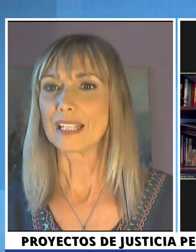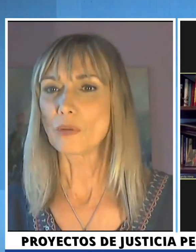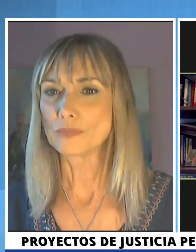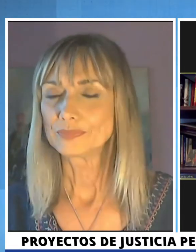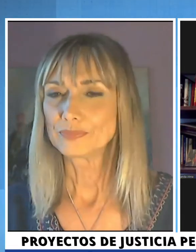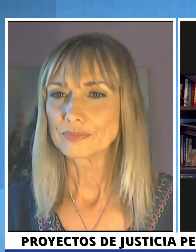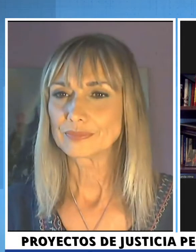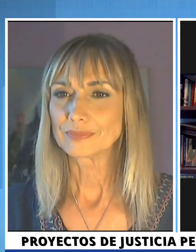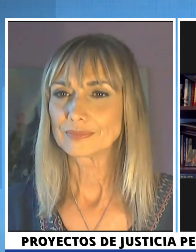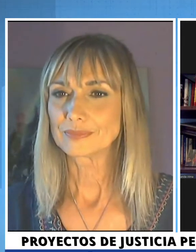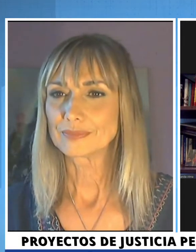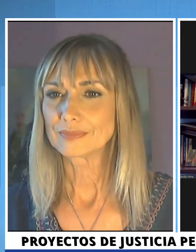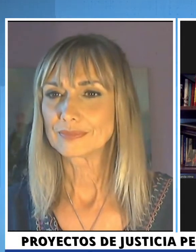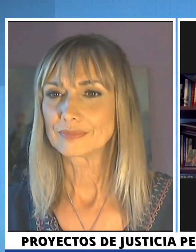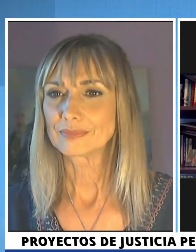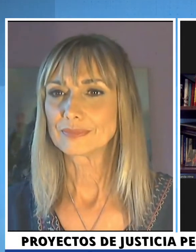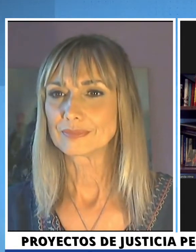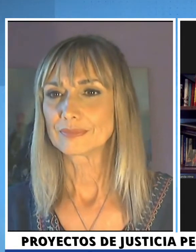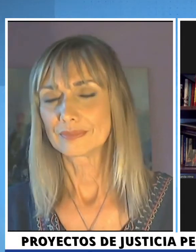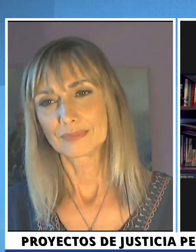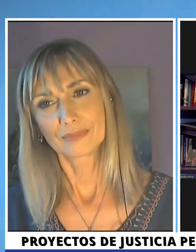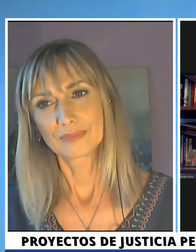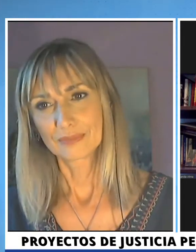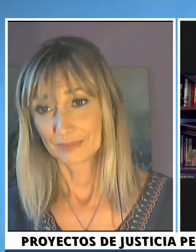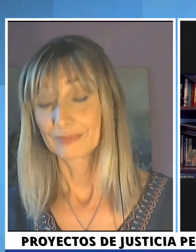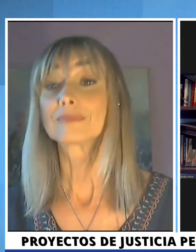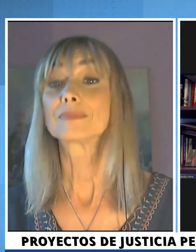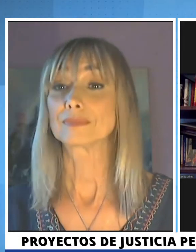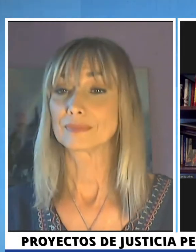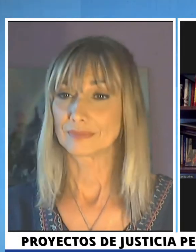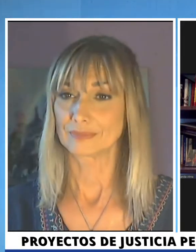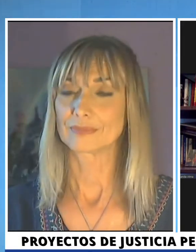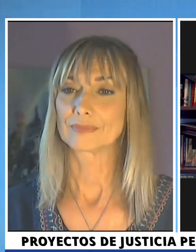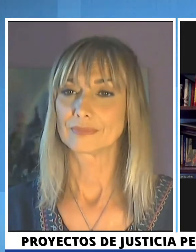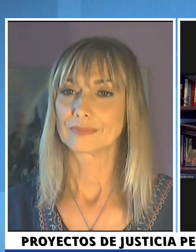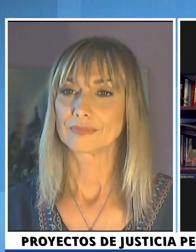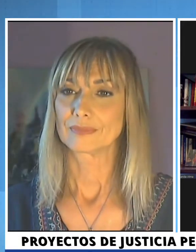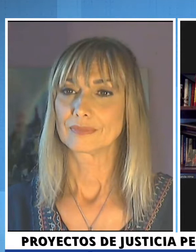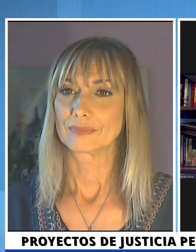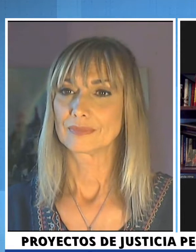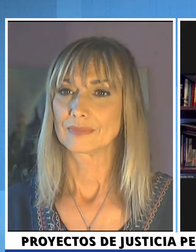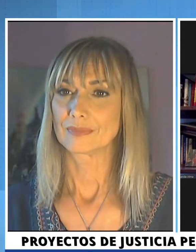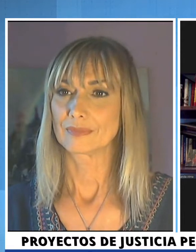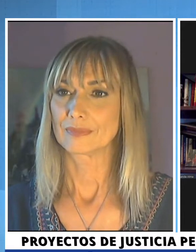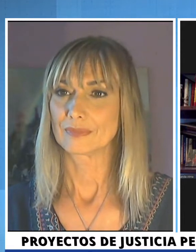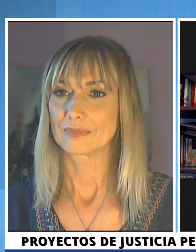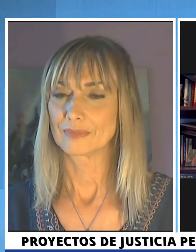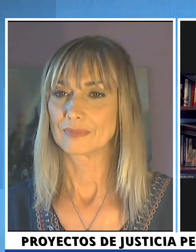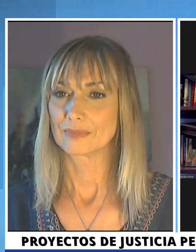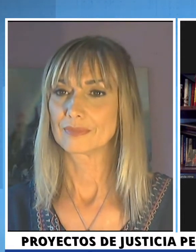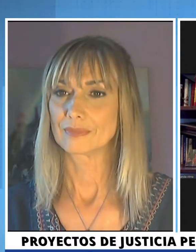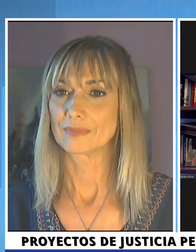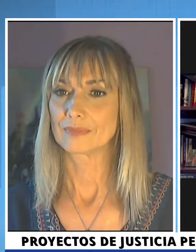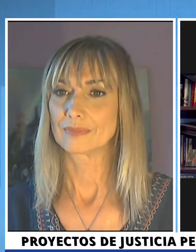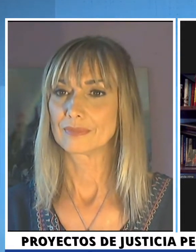Sí, Lau. Absolutamente. Las leyes se cumplan, Karen. En definitiva, nuestro país ha sido precursor en la sanción